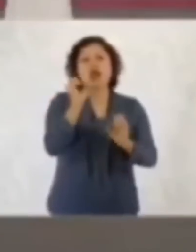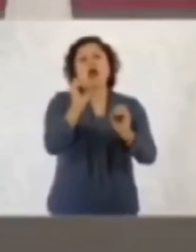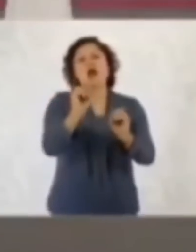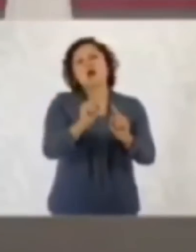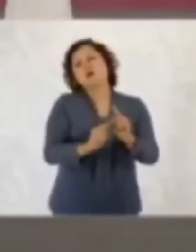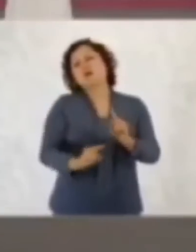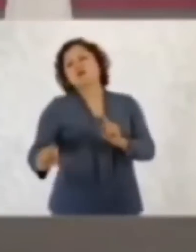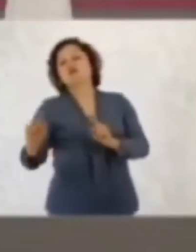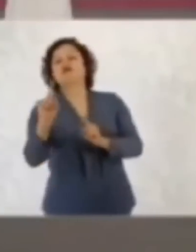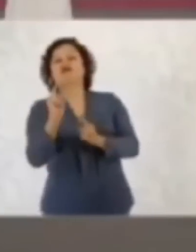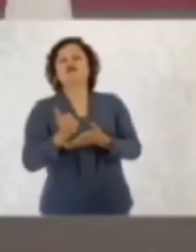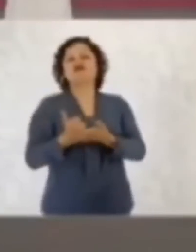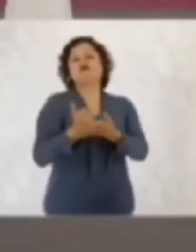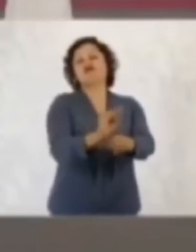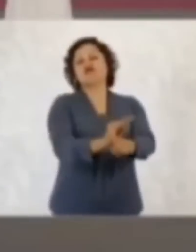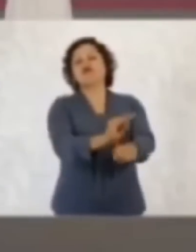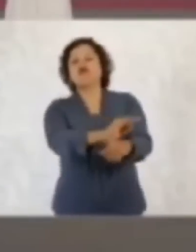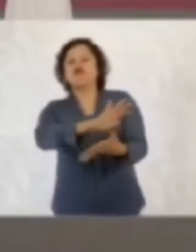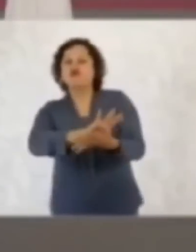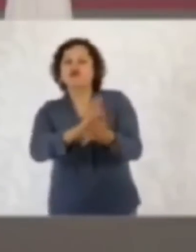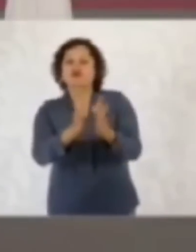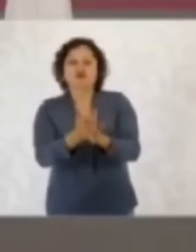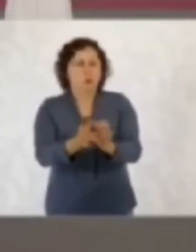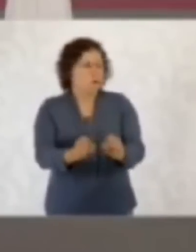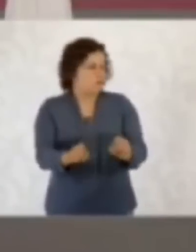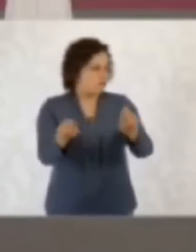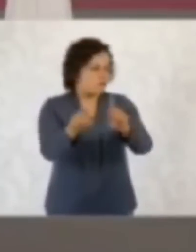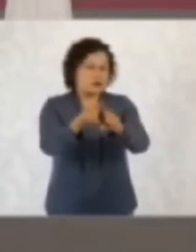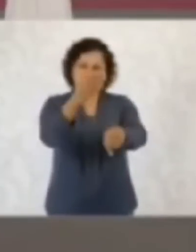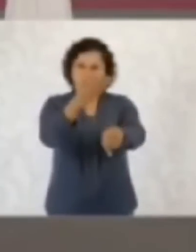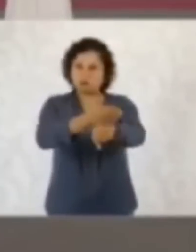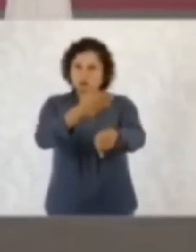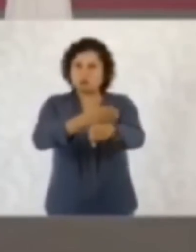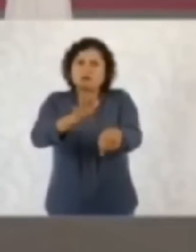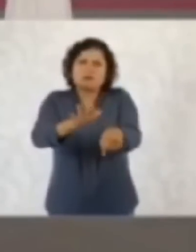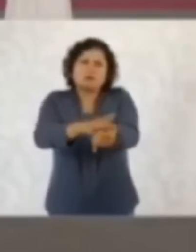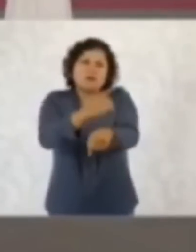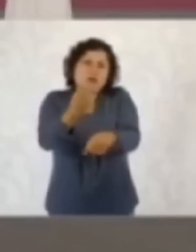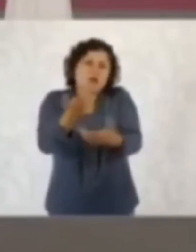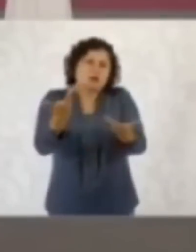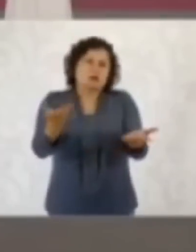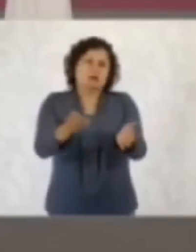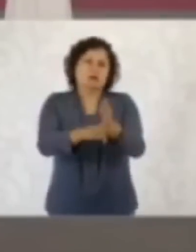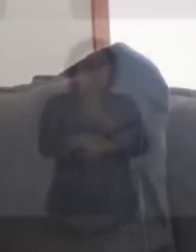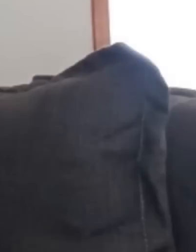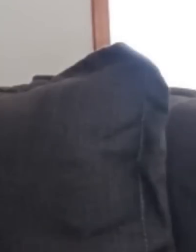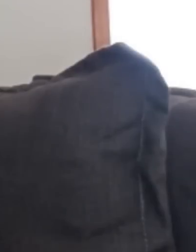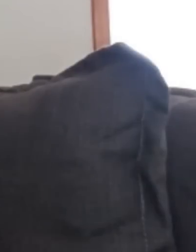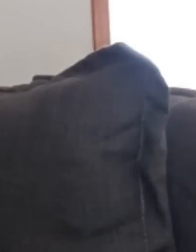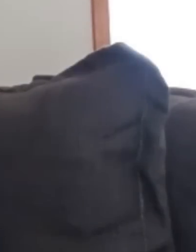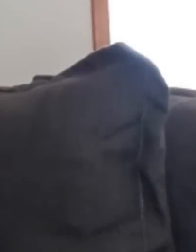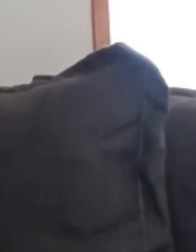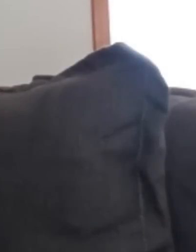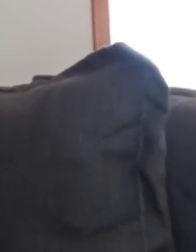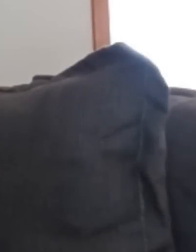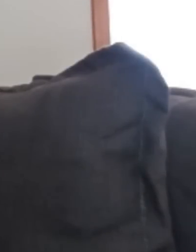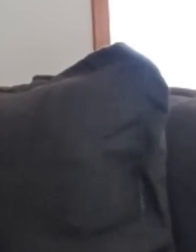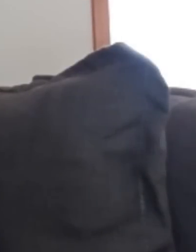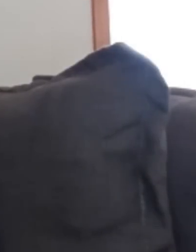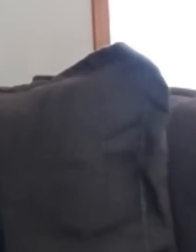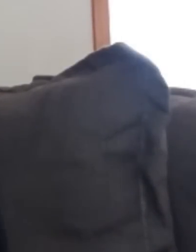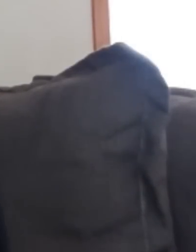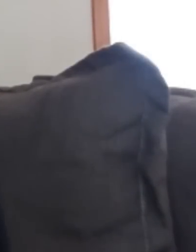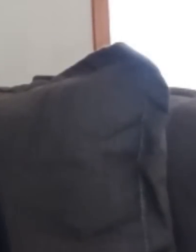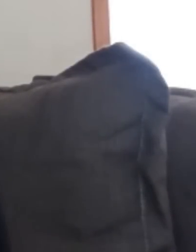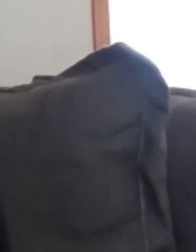sigan cometiendo en perjuicio del pueblo, en este caso en perjuicio de la gente de Chihuahua. Es cuanto. Bueno, hay que